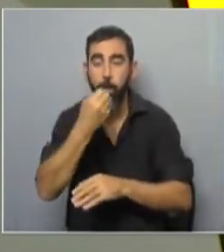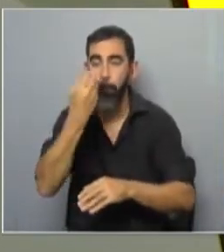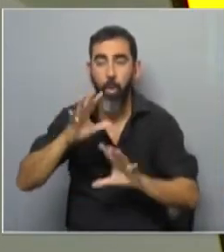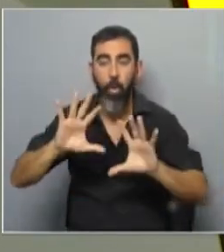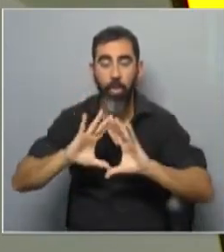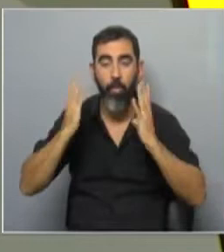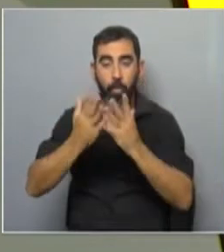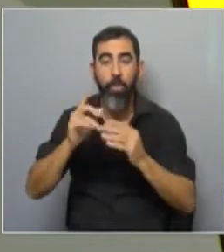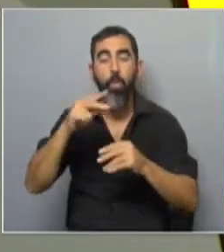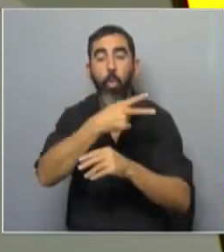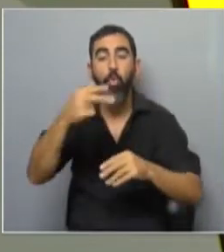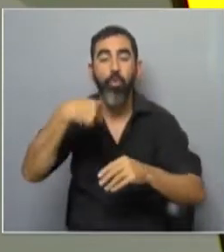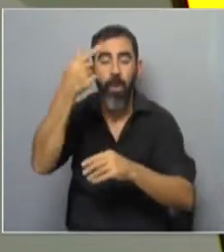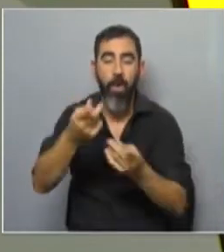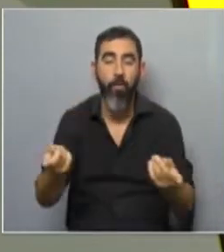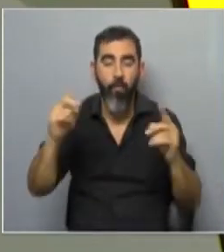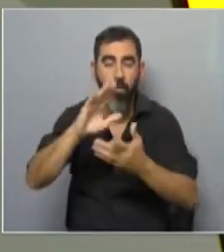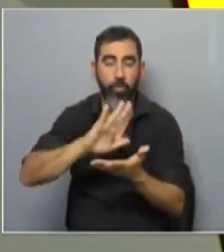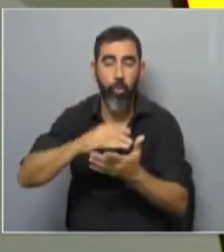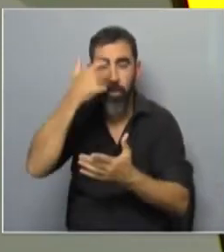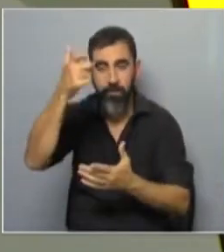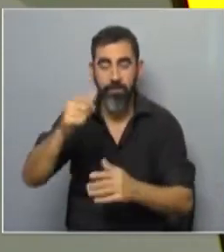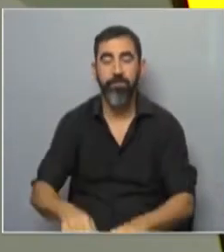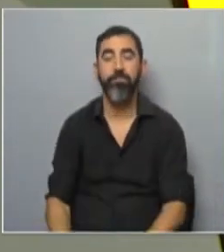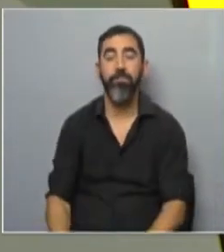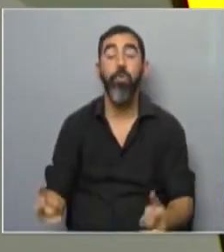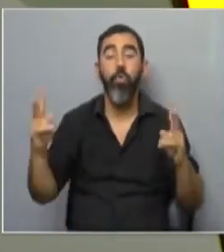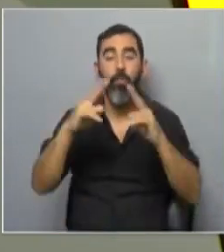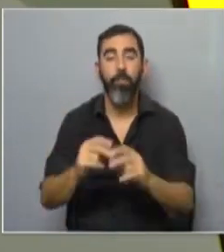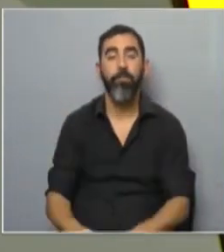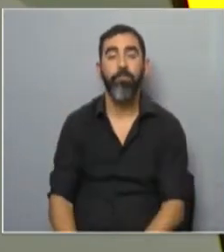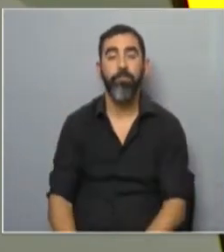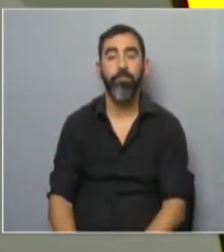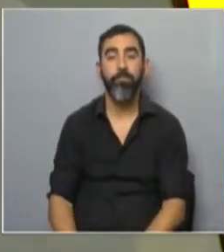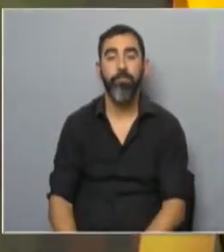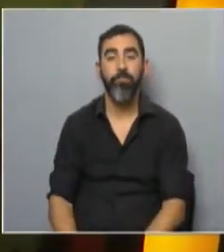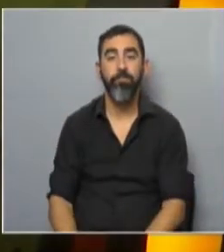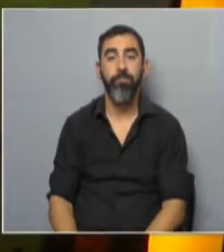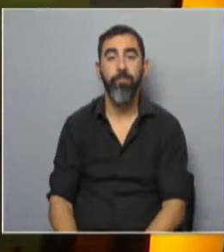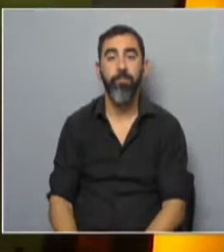y luego volvemos la otra semana así, haciendo aquí Sobre Ciencia. Muchas gracias.